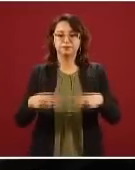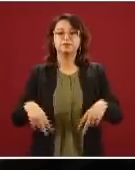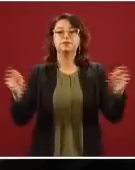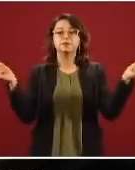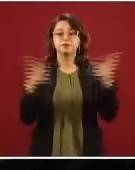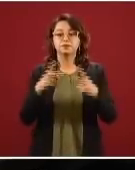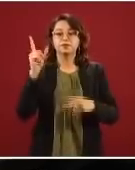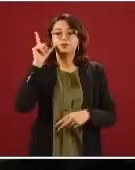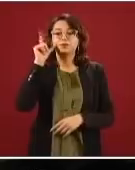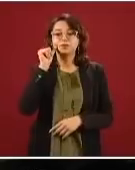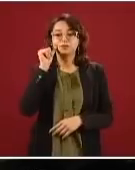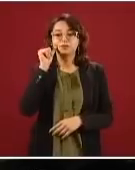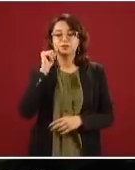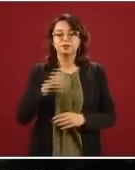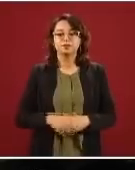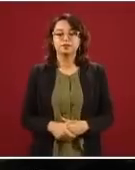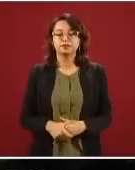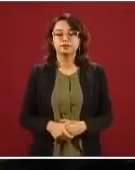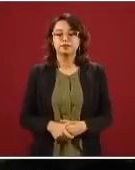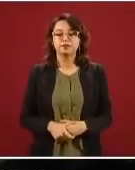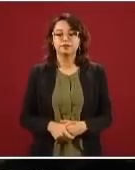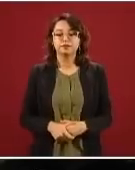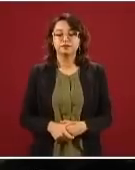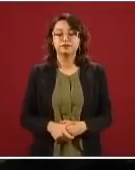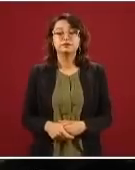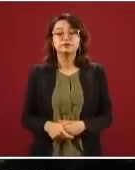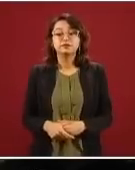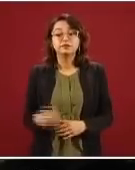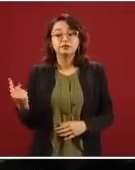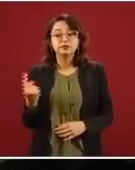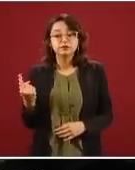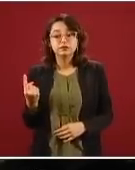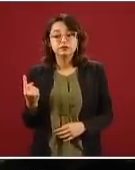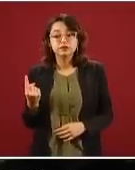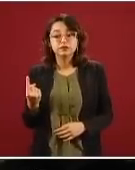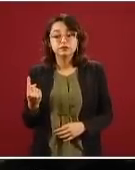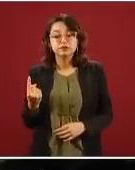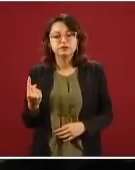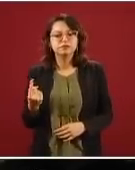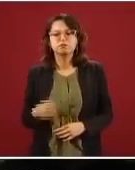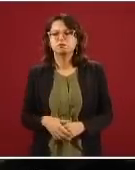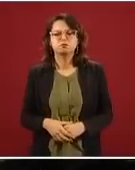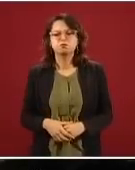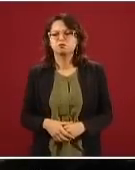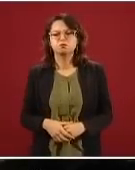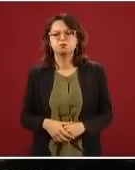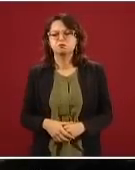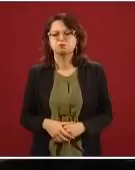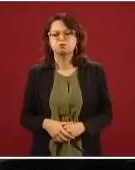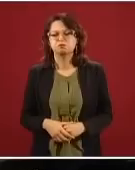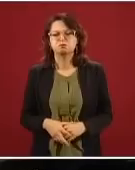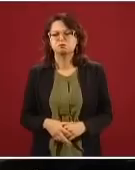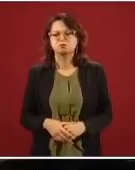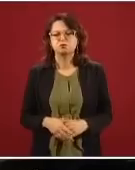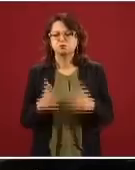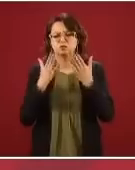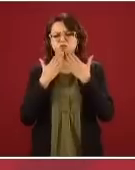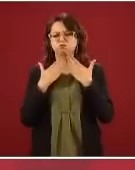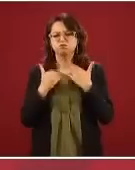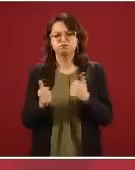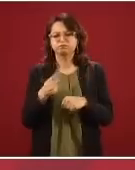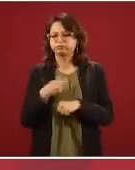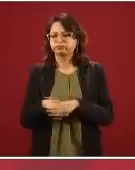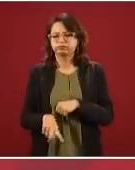vemos mañana. ¿No afecta al sector de turismo? ¿Mande? ¿No afecta al sector de turismo? No, no afecta. No, no, no, no va a